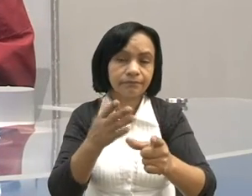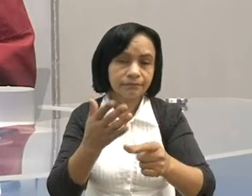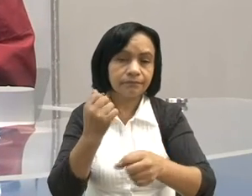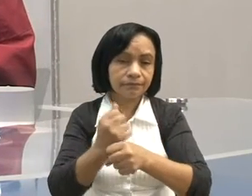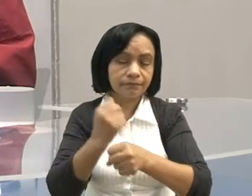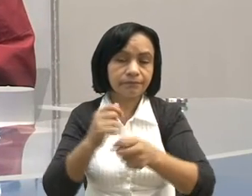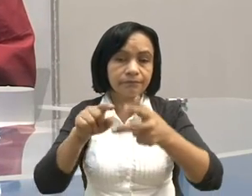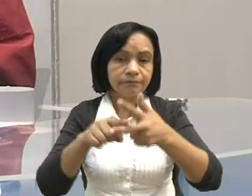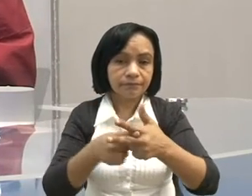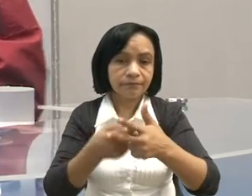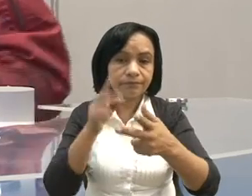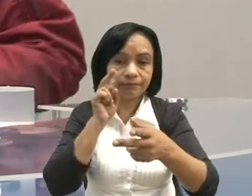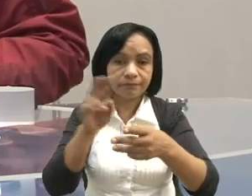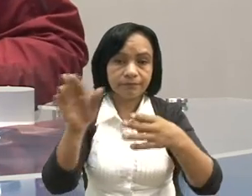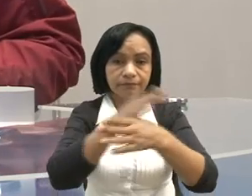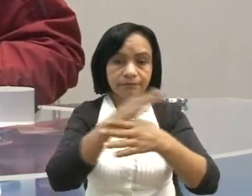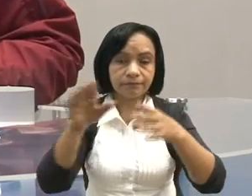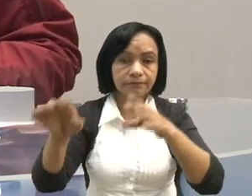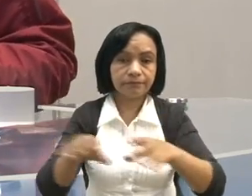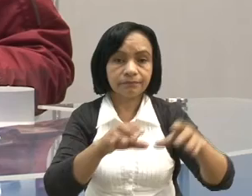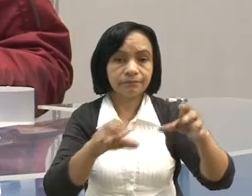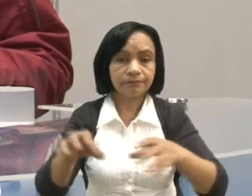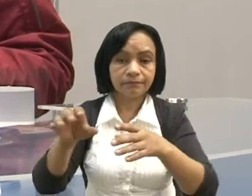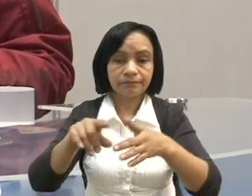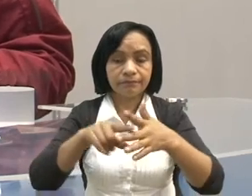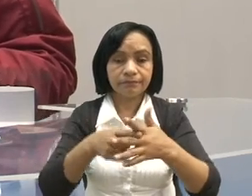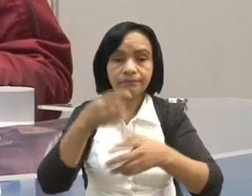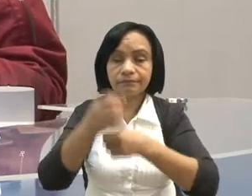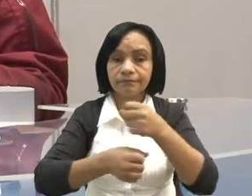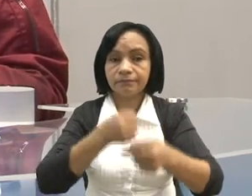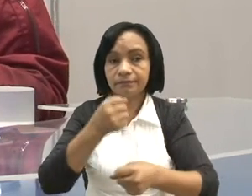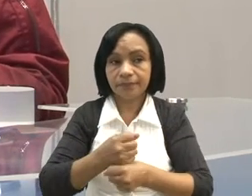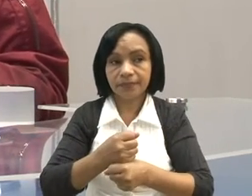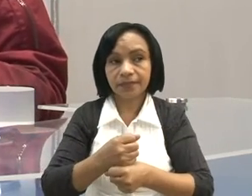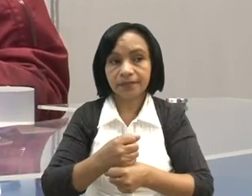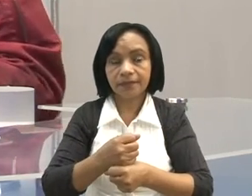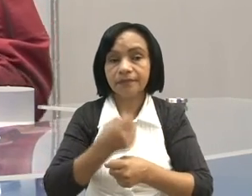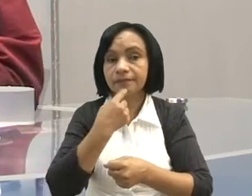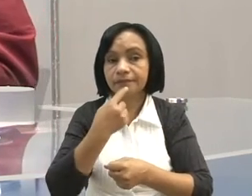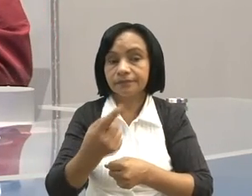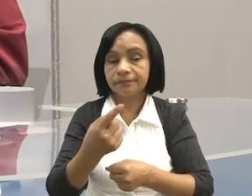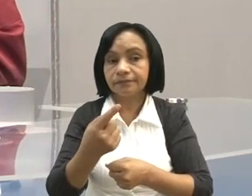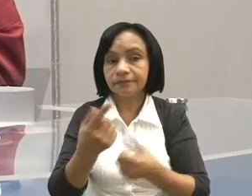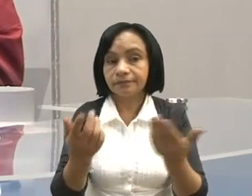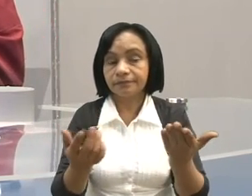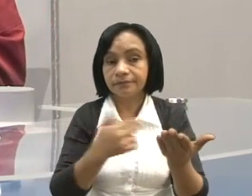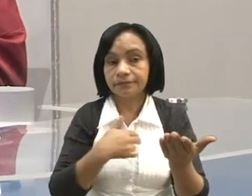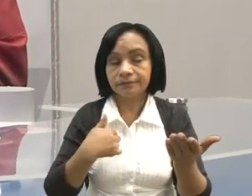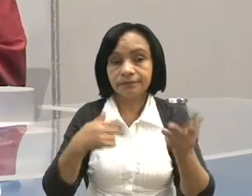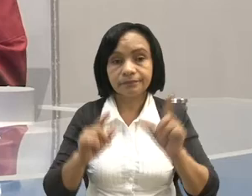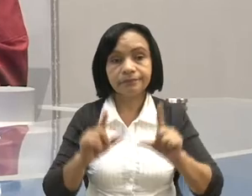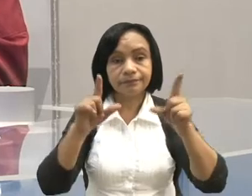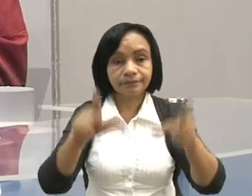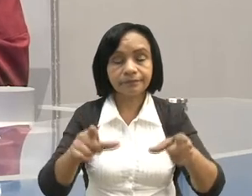contemplar toda esta jornada y obviamente la preparación de un inicio de año escolar es ahí. Es decir, vos, la matrícula